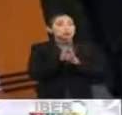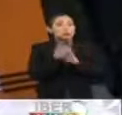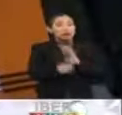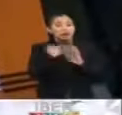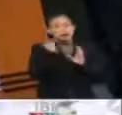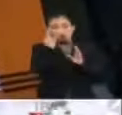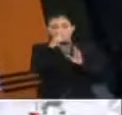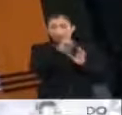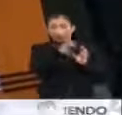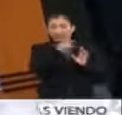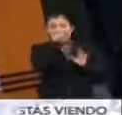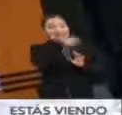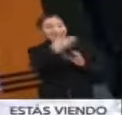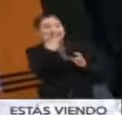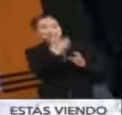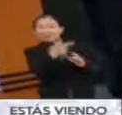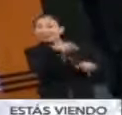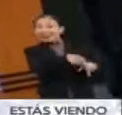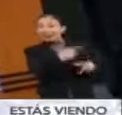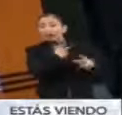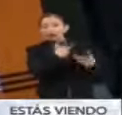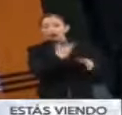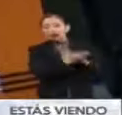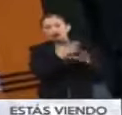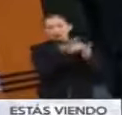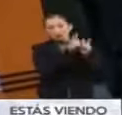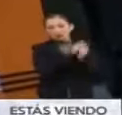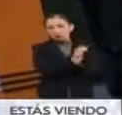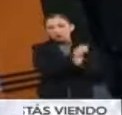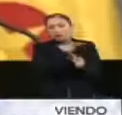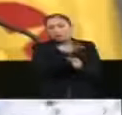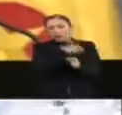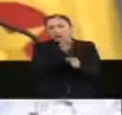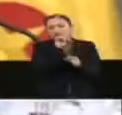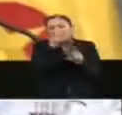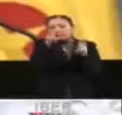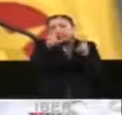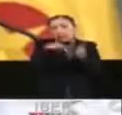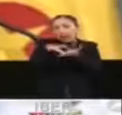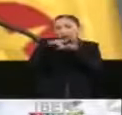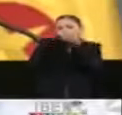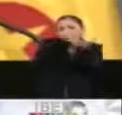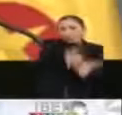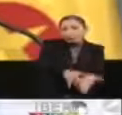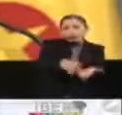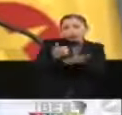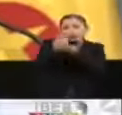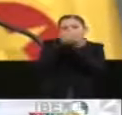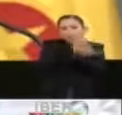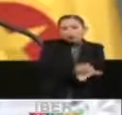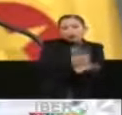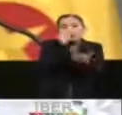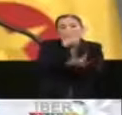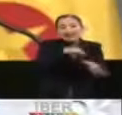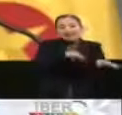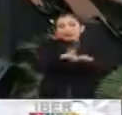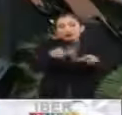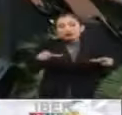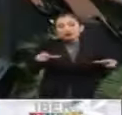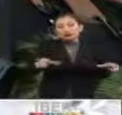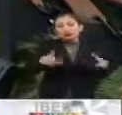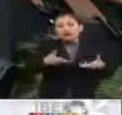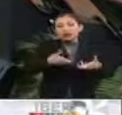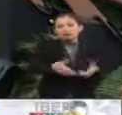el señalamiento a las actividades contra el crimen organizado, pero sí en materia de apoyo y colaboración a las labores de